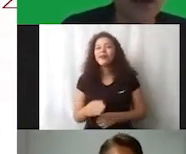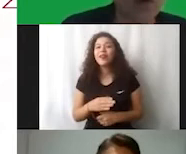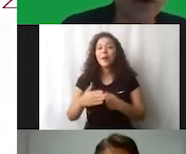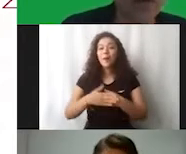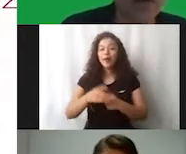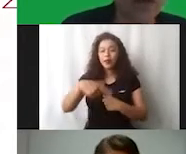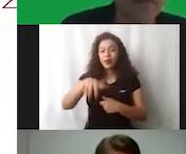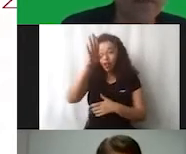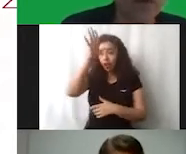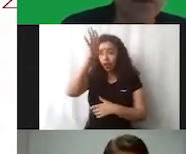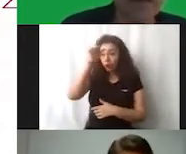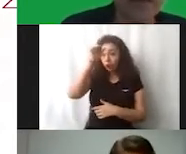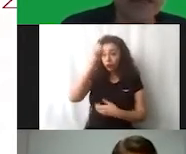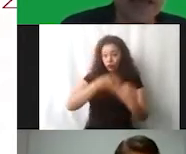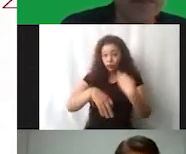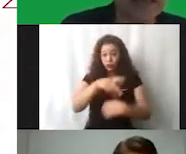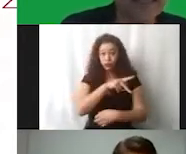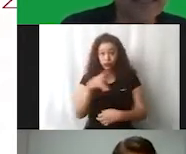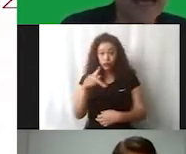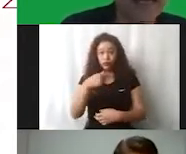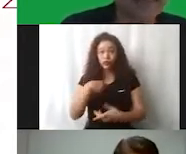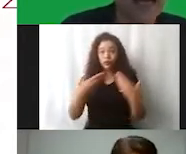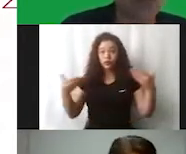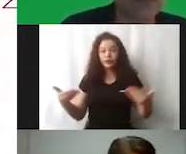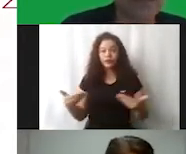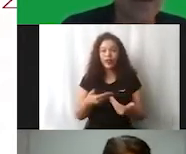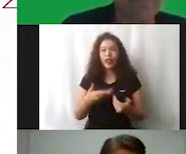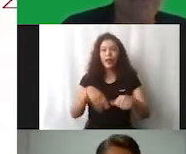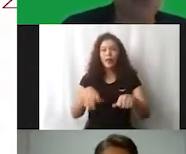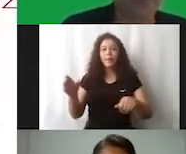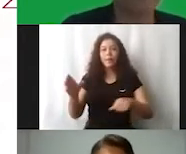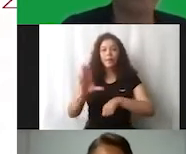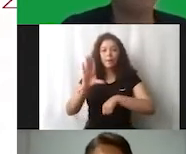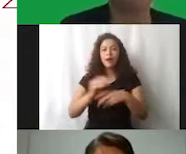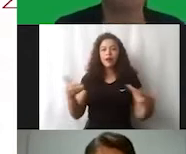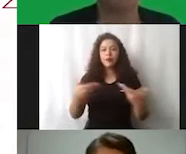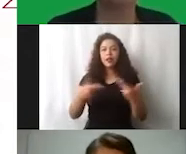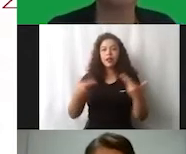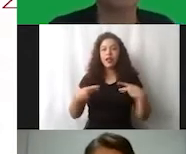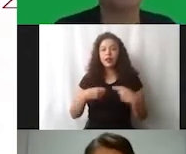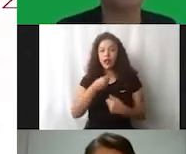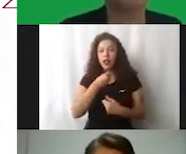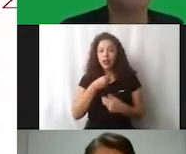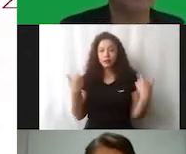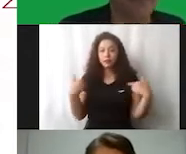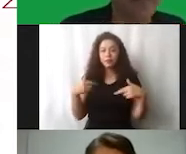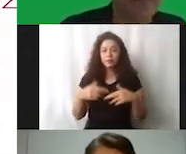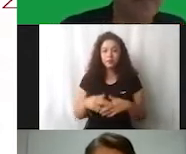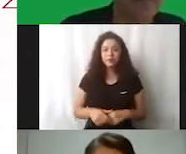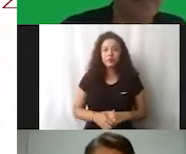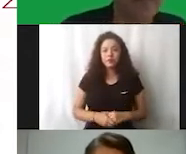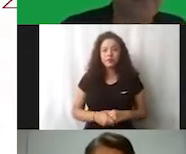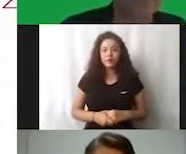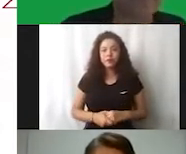de acuerdo, me voy a permitir presentarles a nuestra ponente de esta tarde.